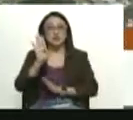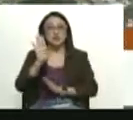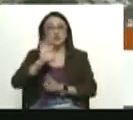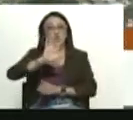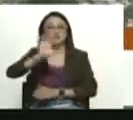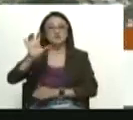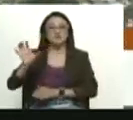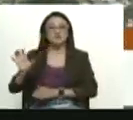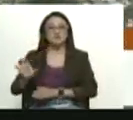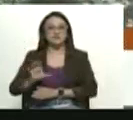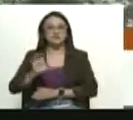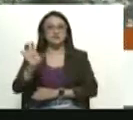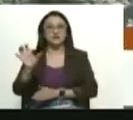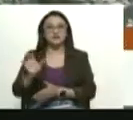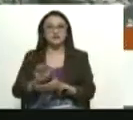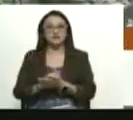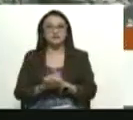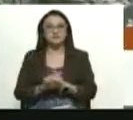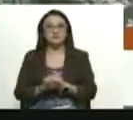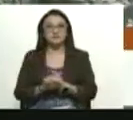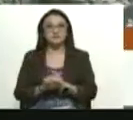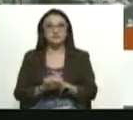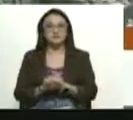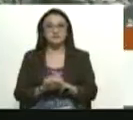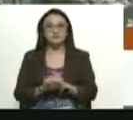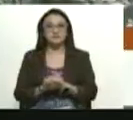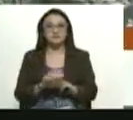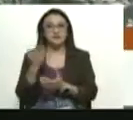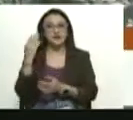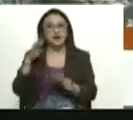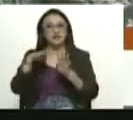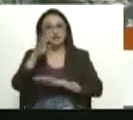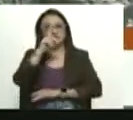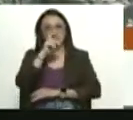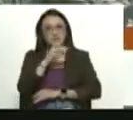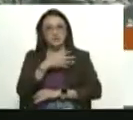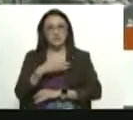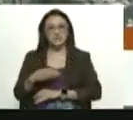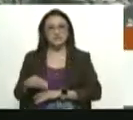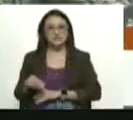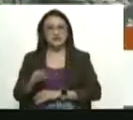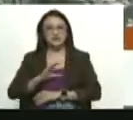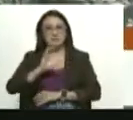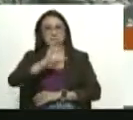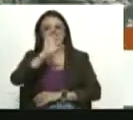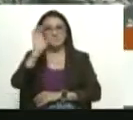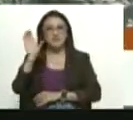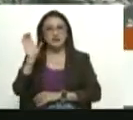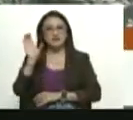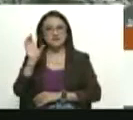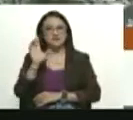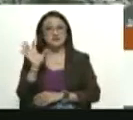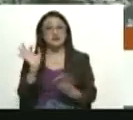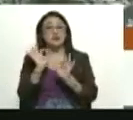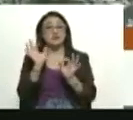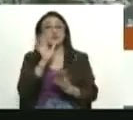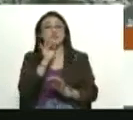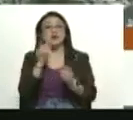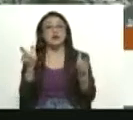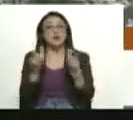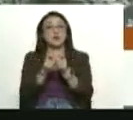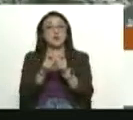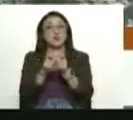región. Hacía 14 años que los presidentes de nuestros países no se reunían.